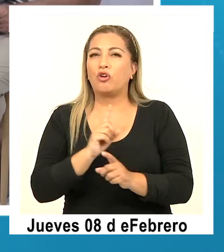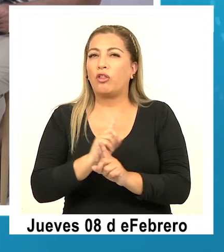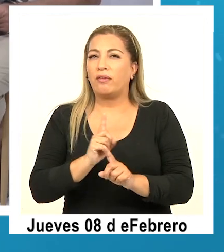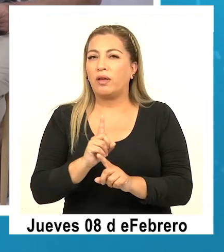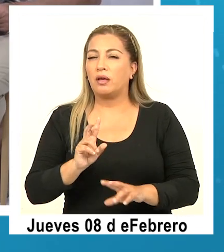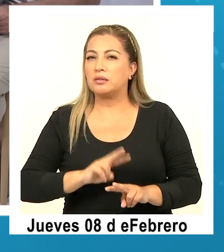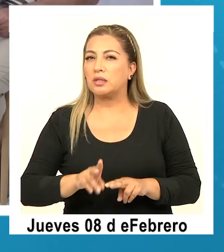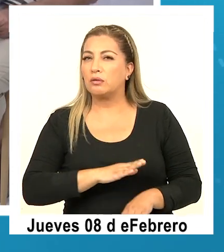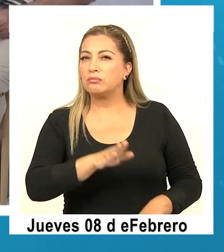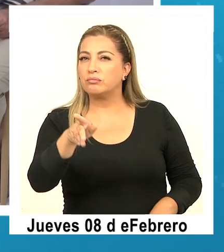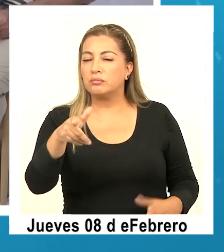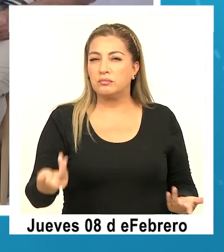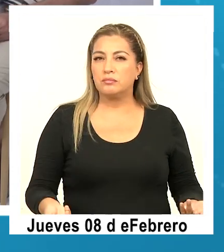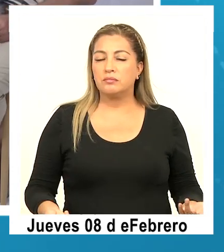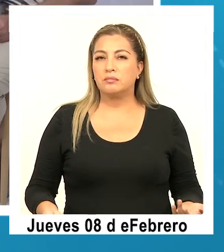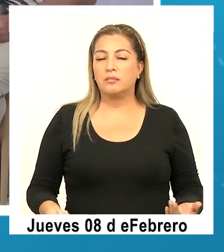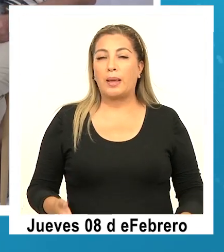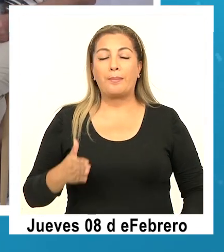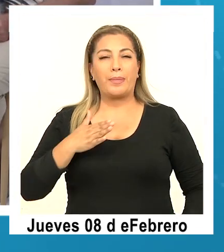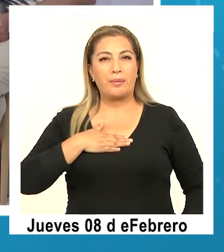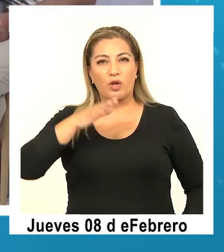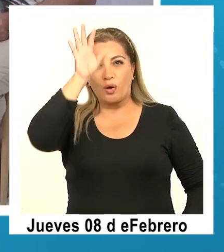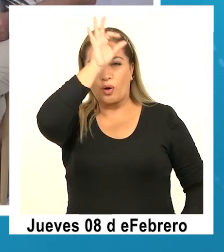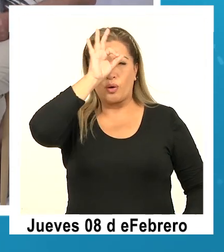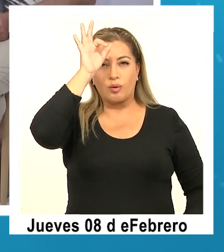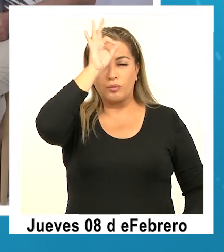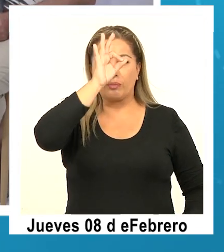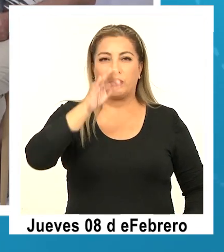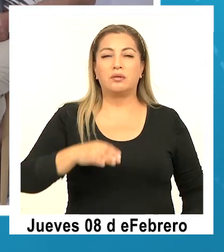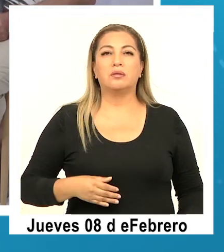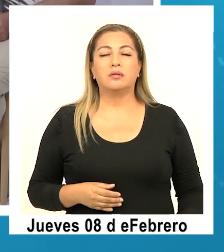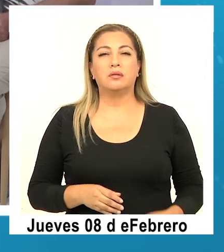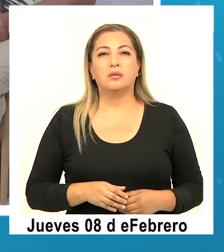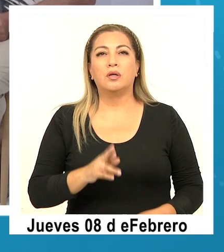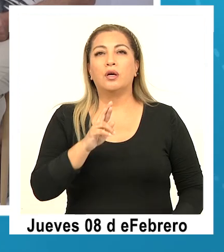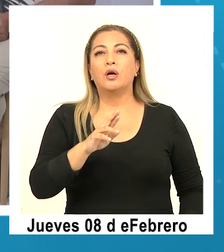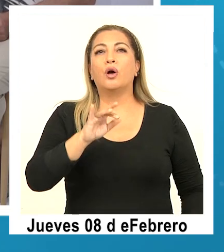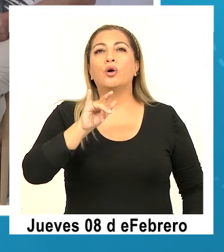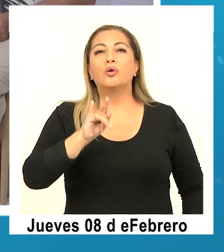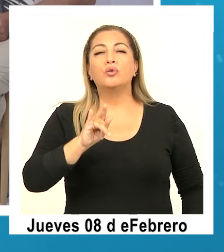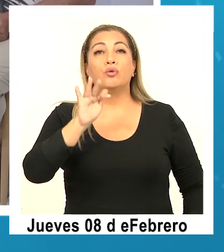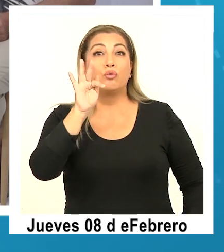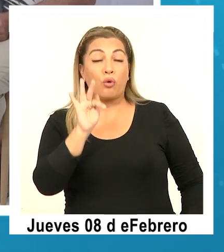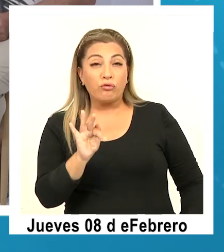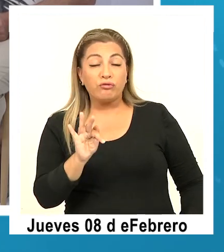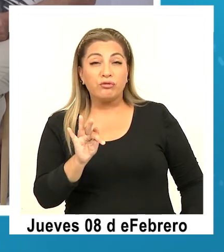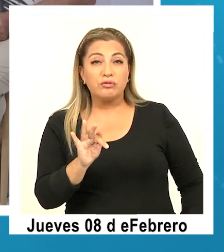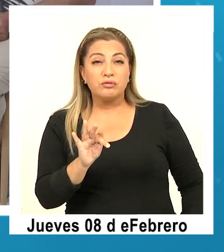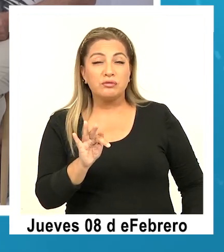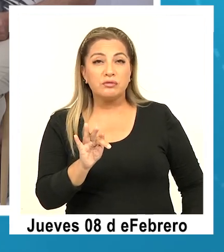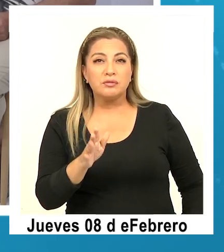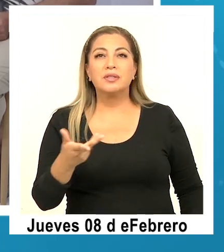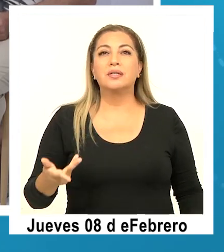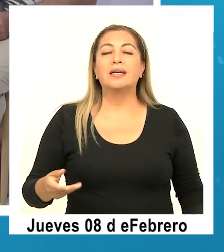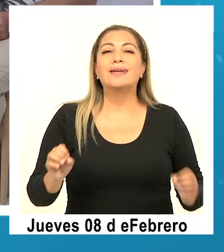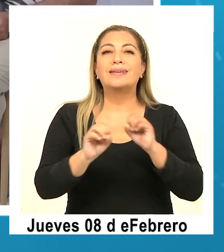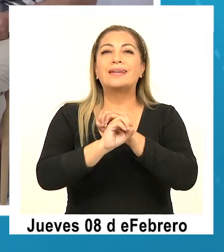esas cosas? A mí me parece que lo fundamental es que las llamadas RUF, las reglas de uso de la fuerza, sean claras,